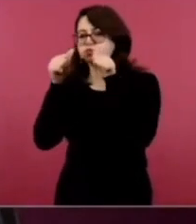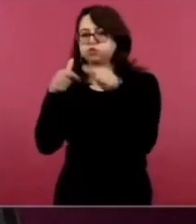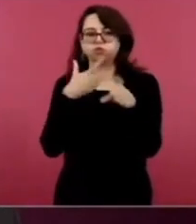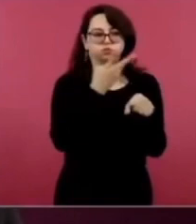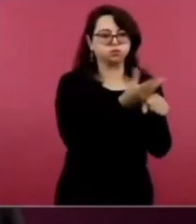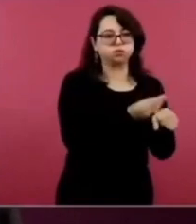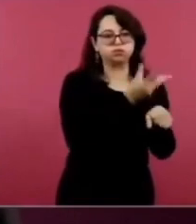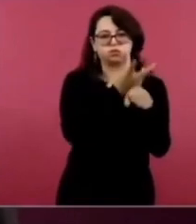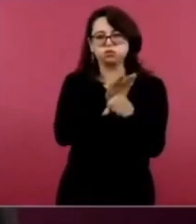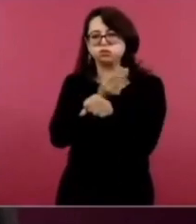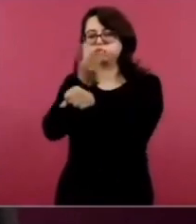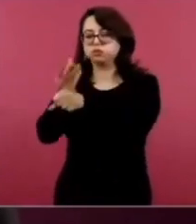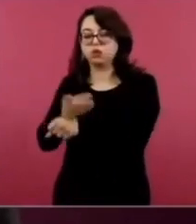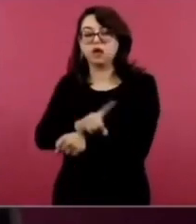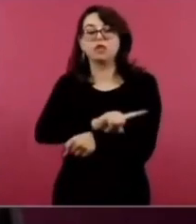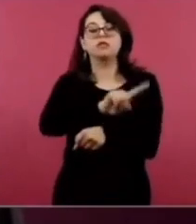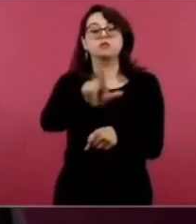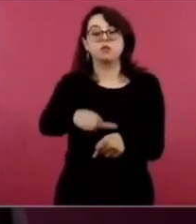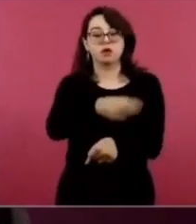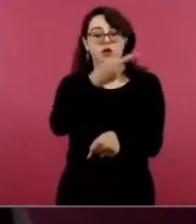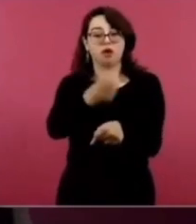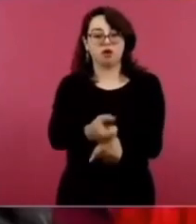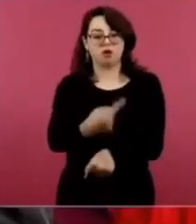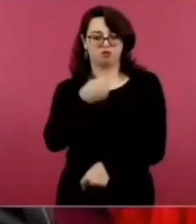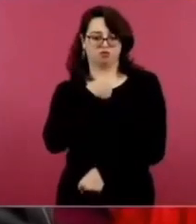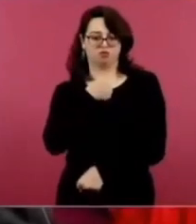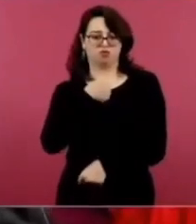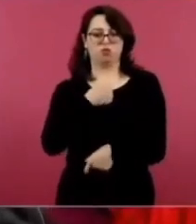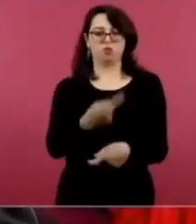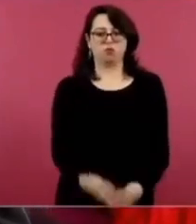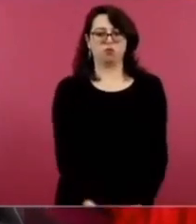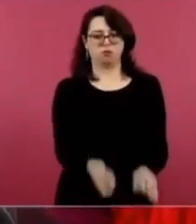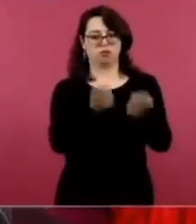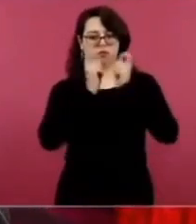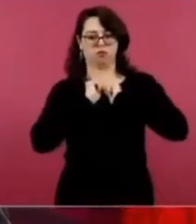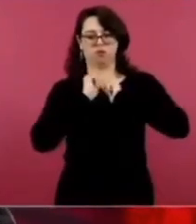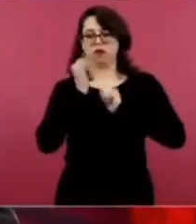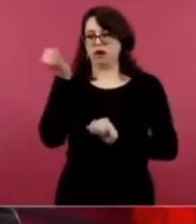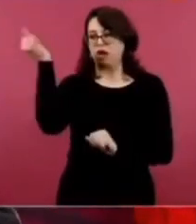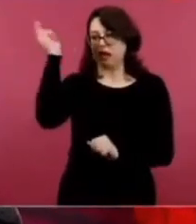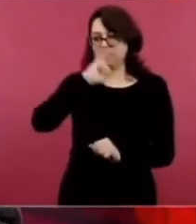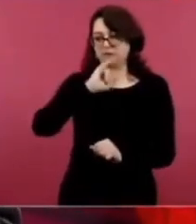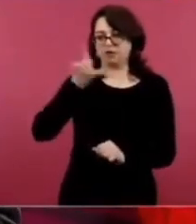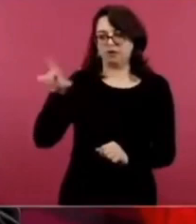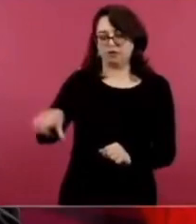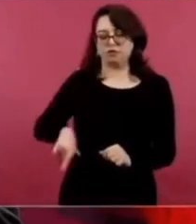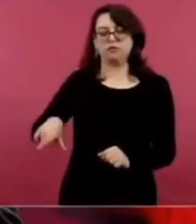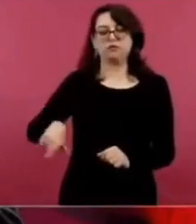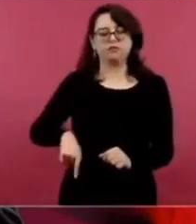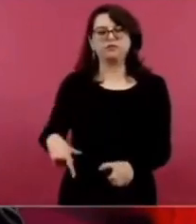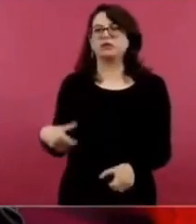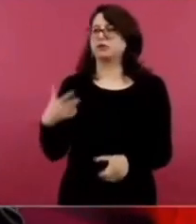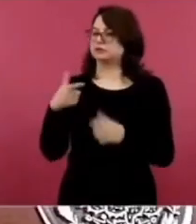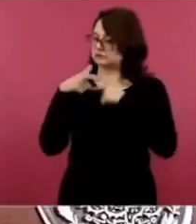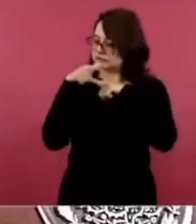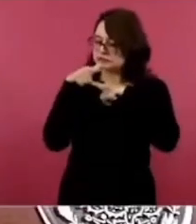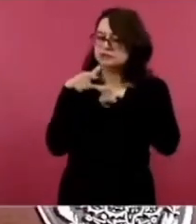luego me tocó a mí ser jefe de gobierno, logramos una disminución